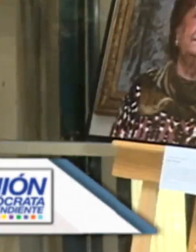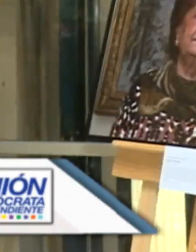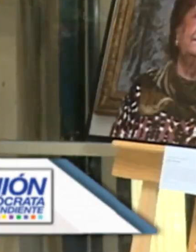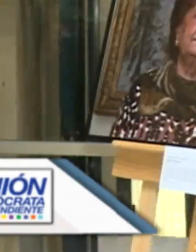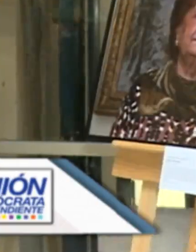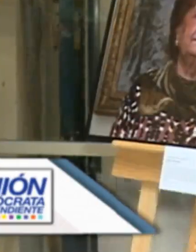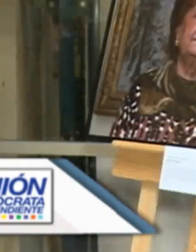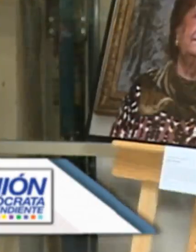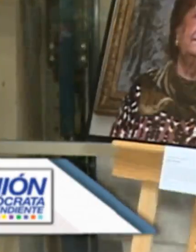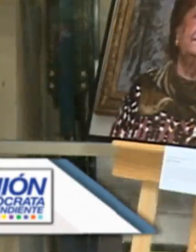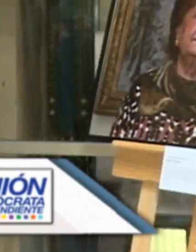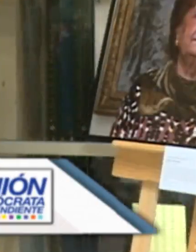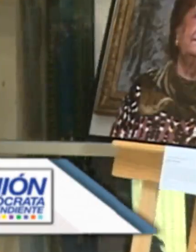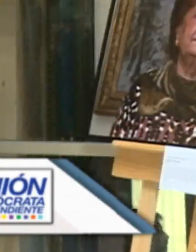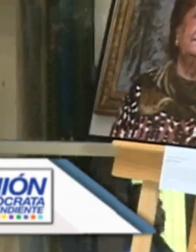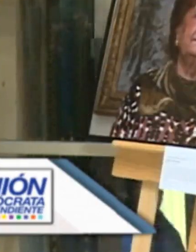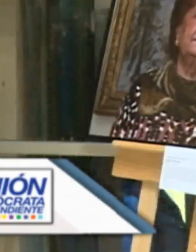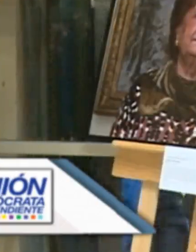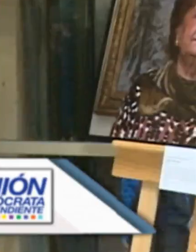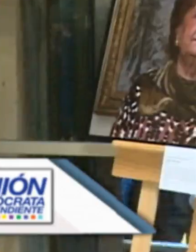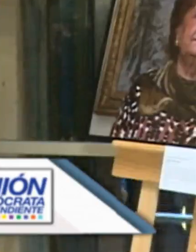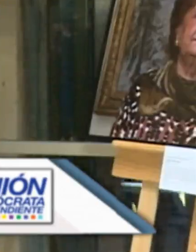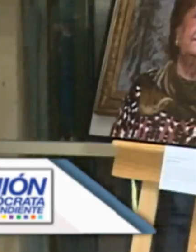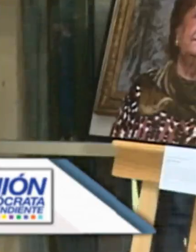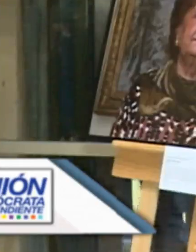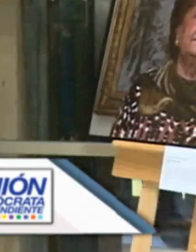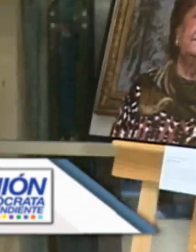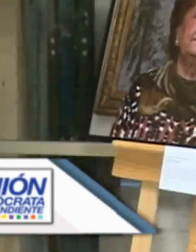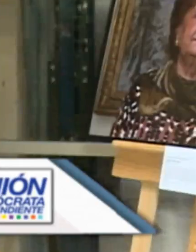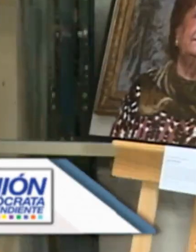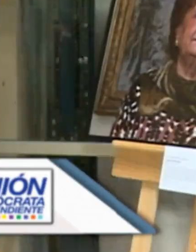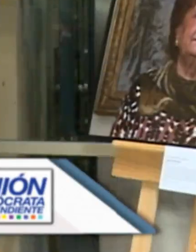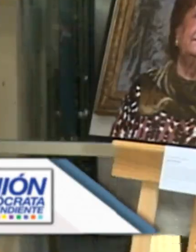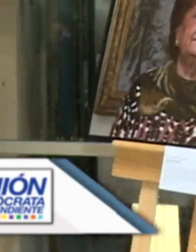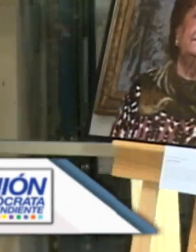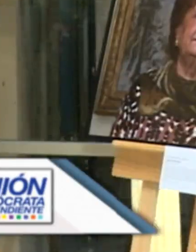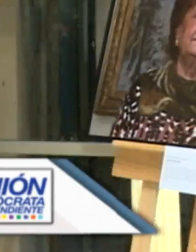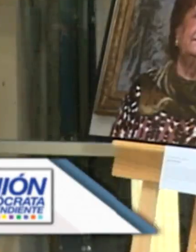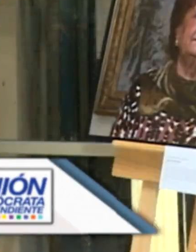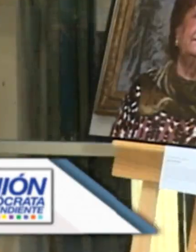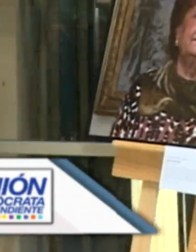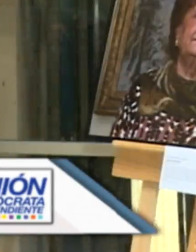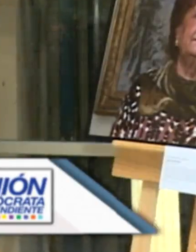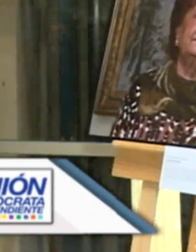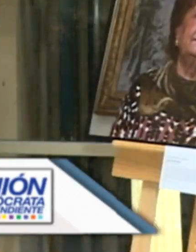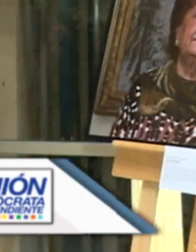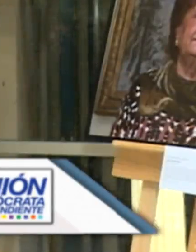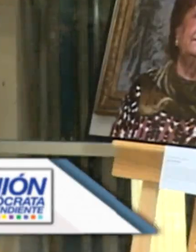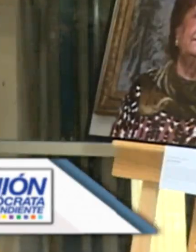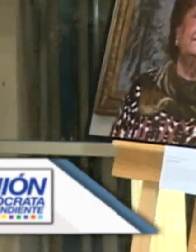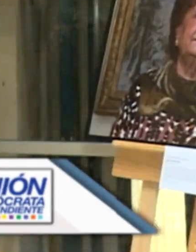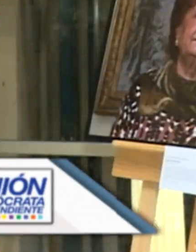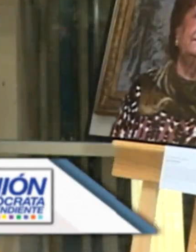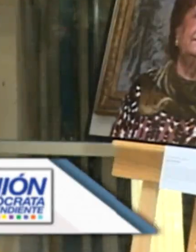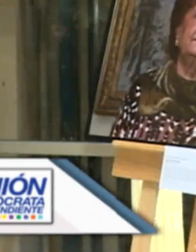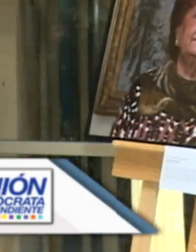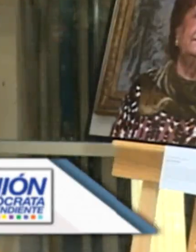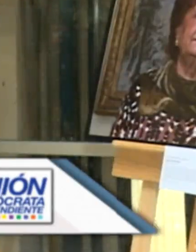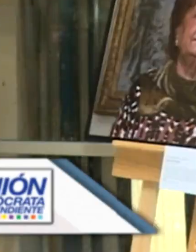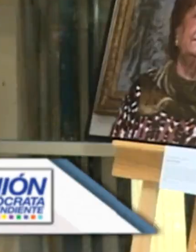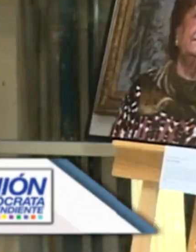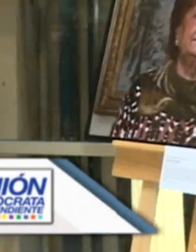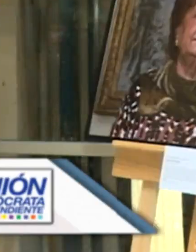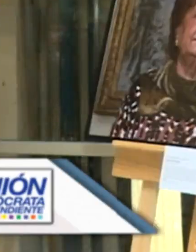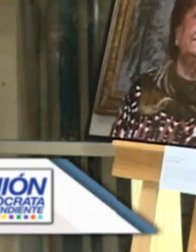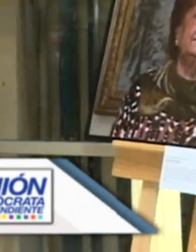exterior que es un tema que ha estado pendiente y en segundo lugar abriendo las posibilidades de inversión por ejemplo de las AFP en el exterior tiene algunos